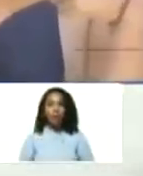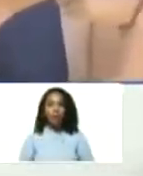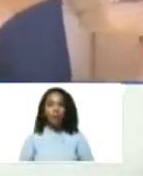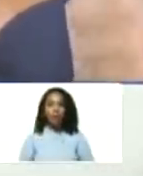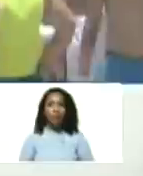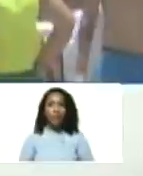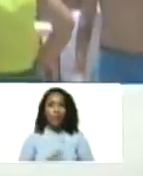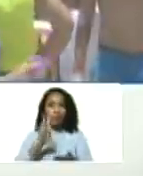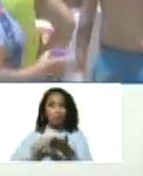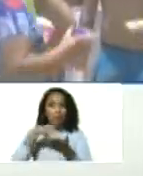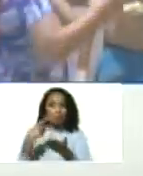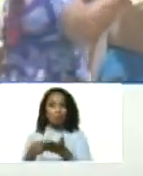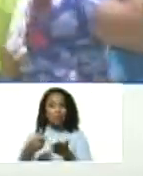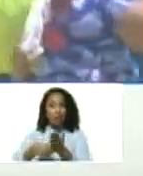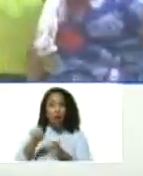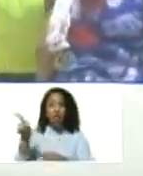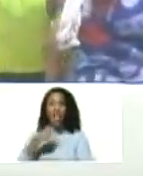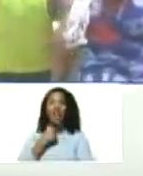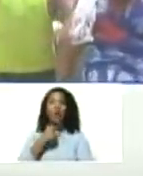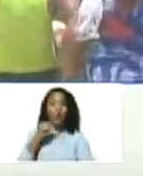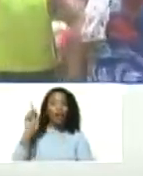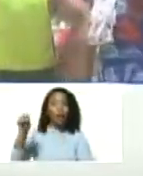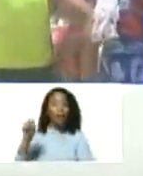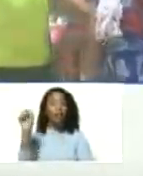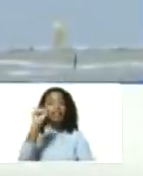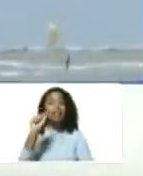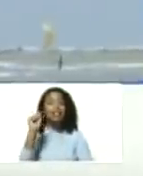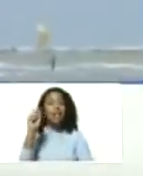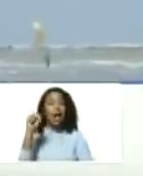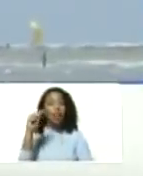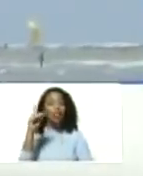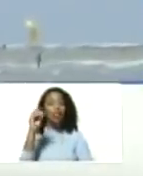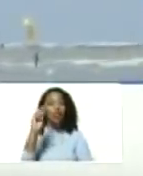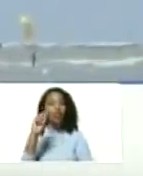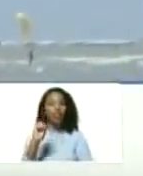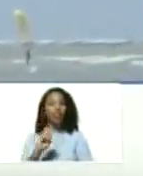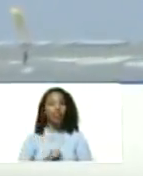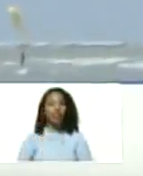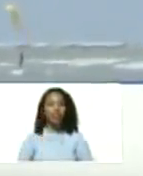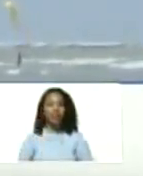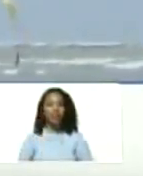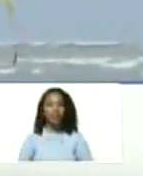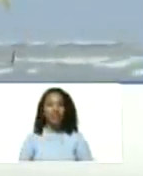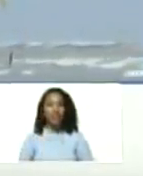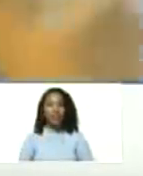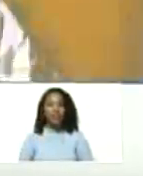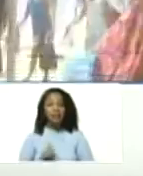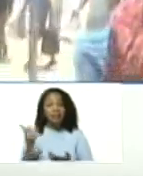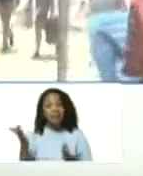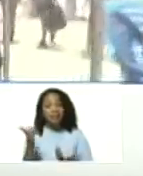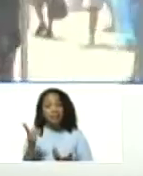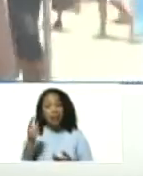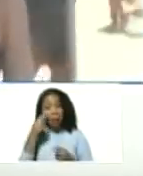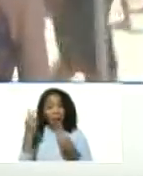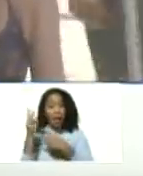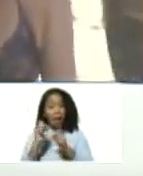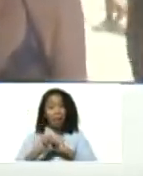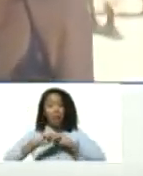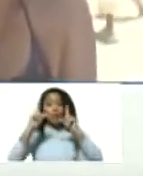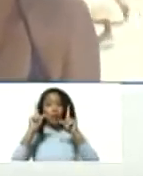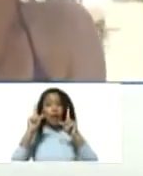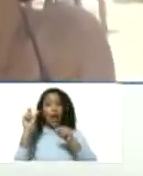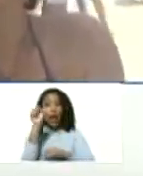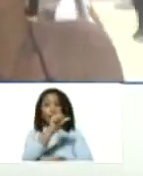se me cayó la cédula pero ustedes le gustaba sandro también cuando lo miré impresionante la